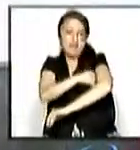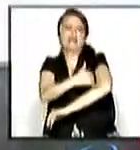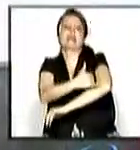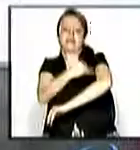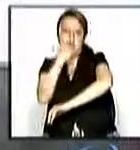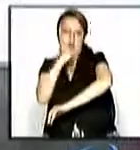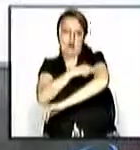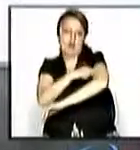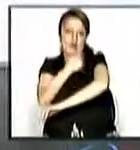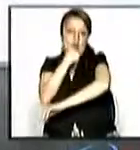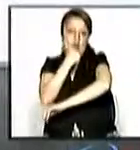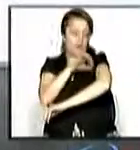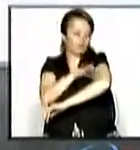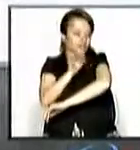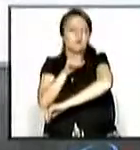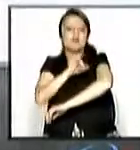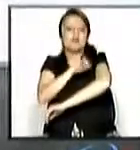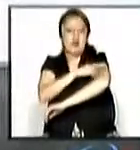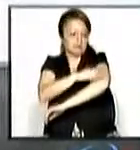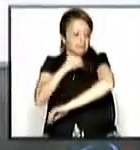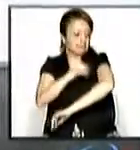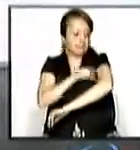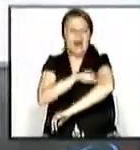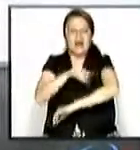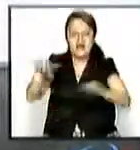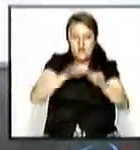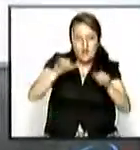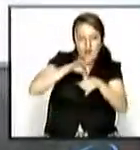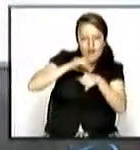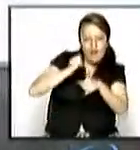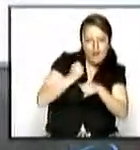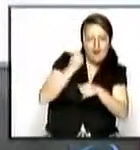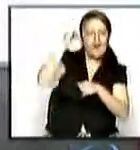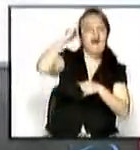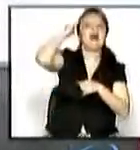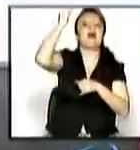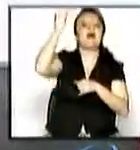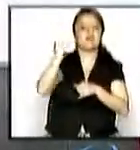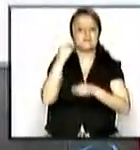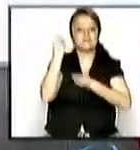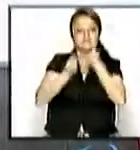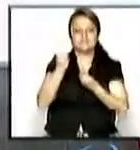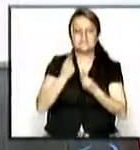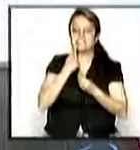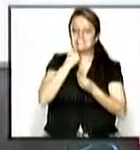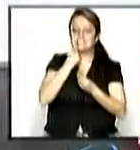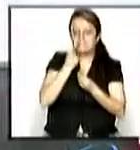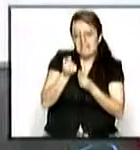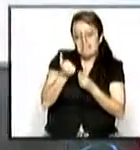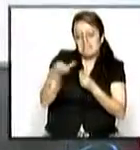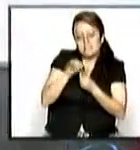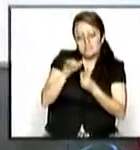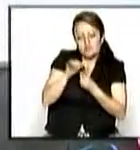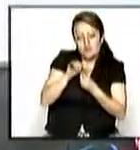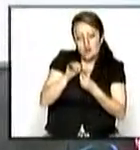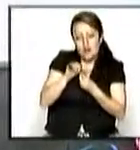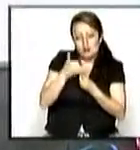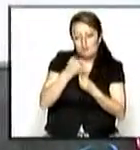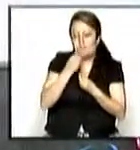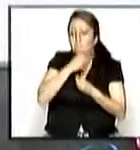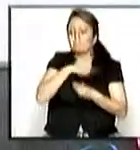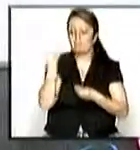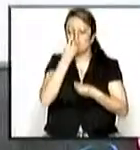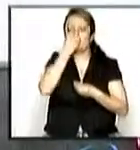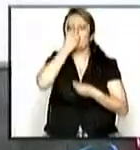le colocamos unos clavos o un artefacto similar a la raíz que imite y simule